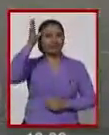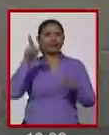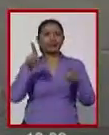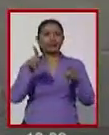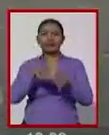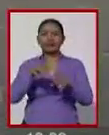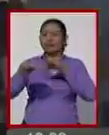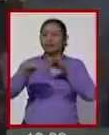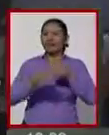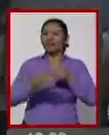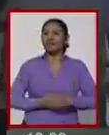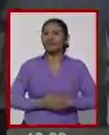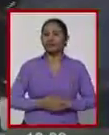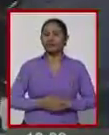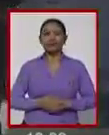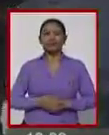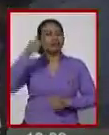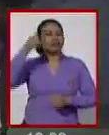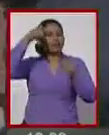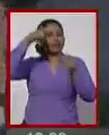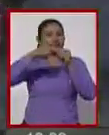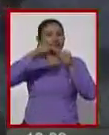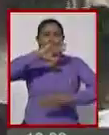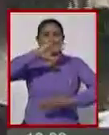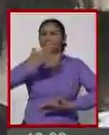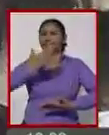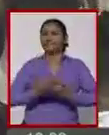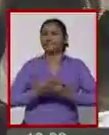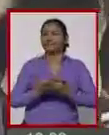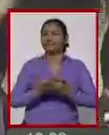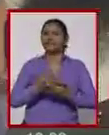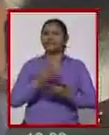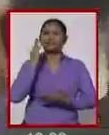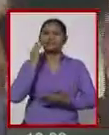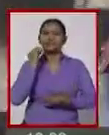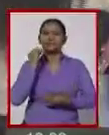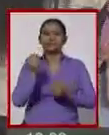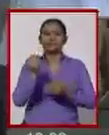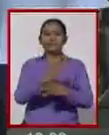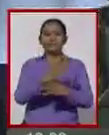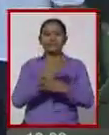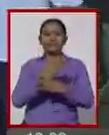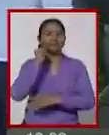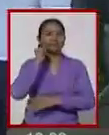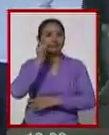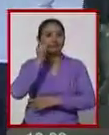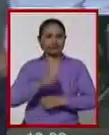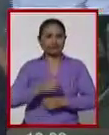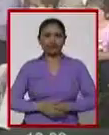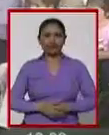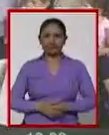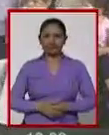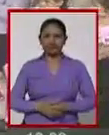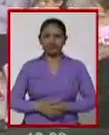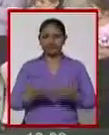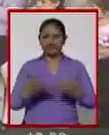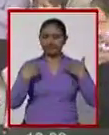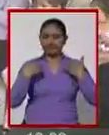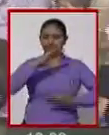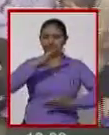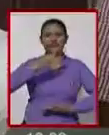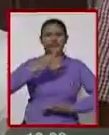nos comentaron el mejor recuerdo que tienen de sus hijos y las experiencias que comparten a diario. Es haber tenido a mis hijos